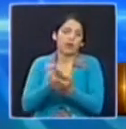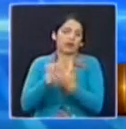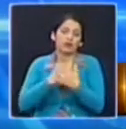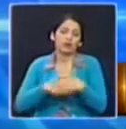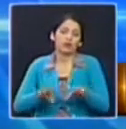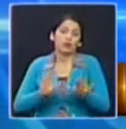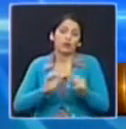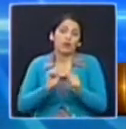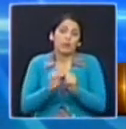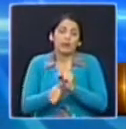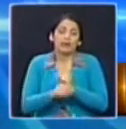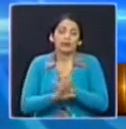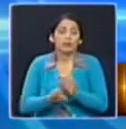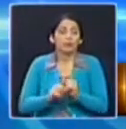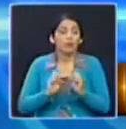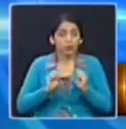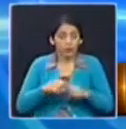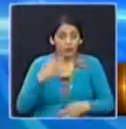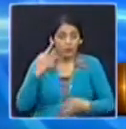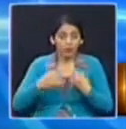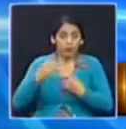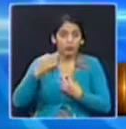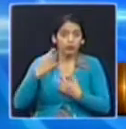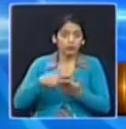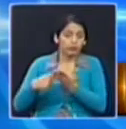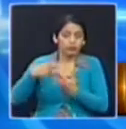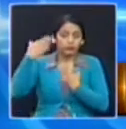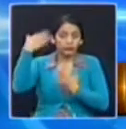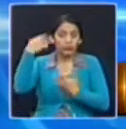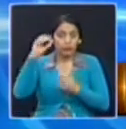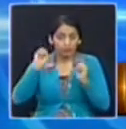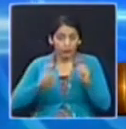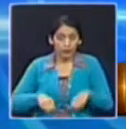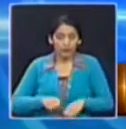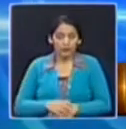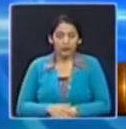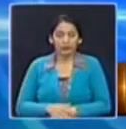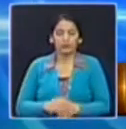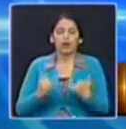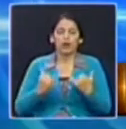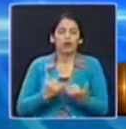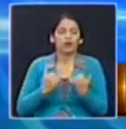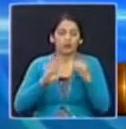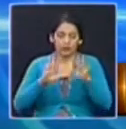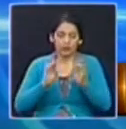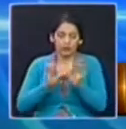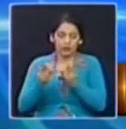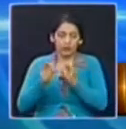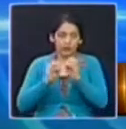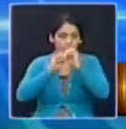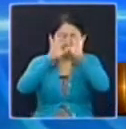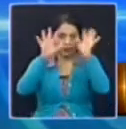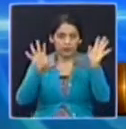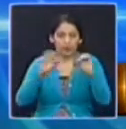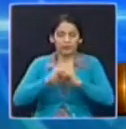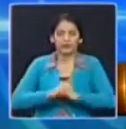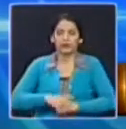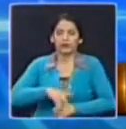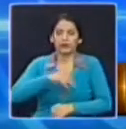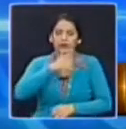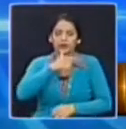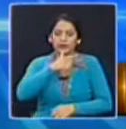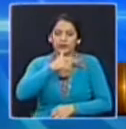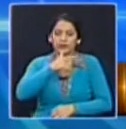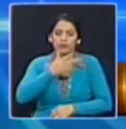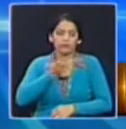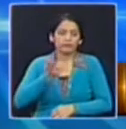¿cabe todavía este juicio político? Bueno, ahí también hay otra aclaración que la ciudadanía tiene que conocer. ¿Quién declara, por